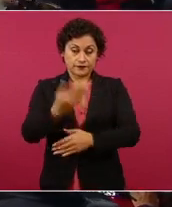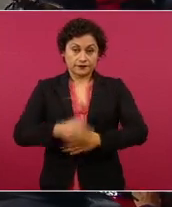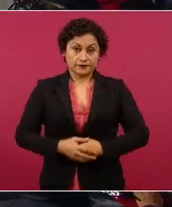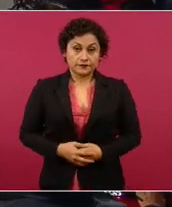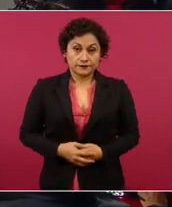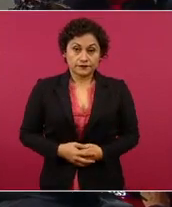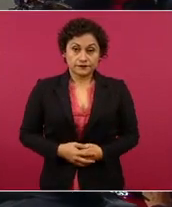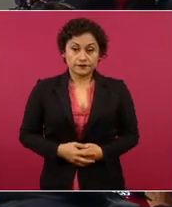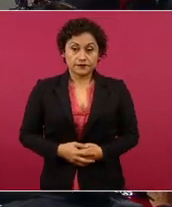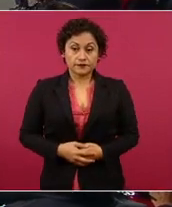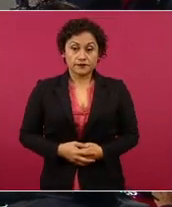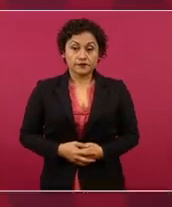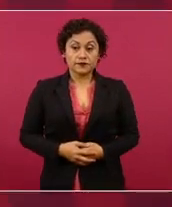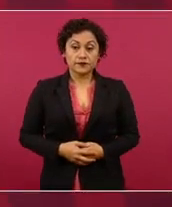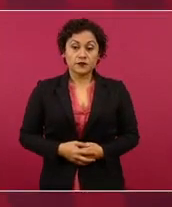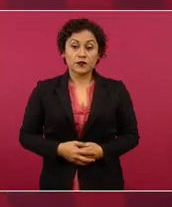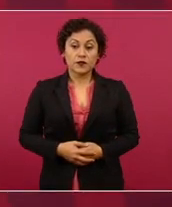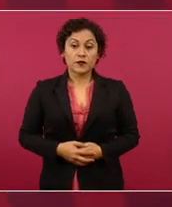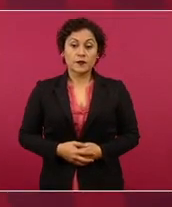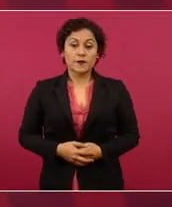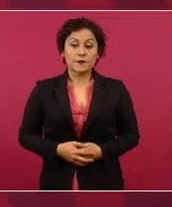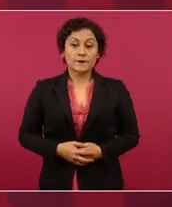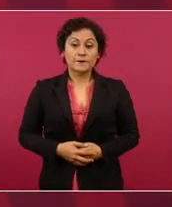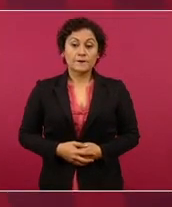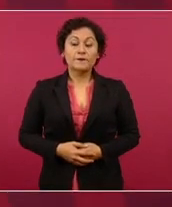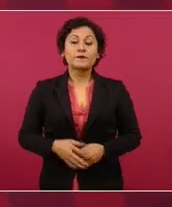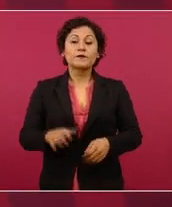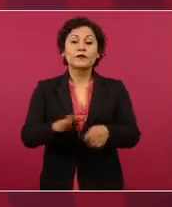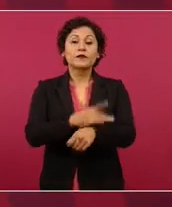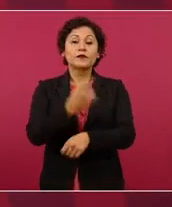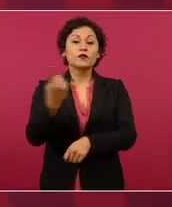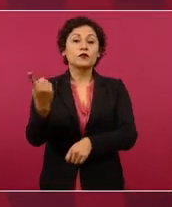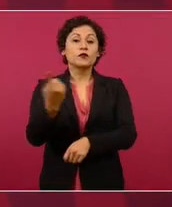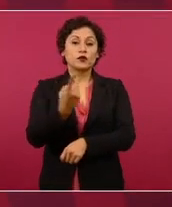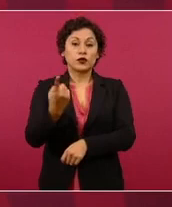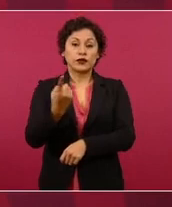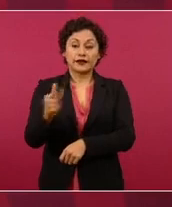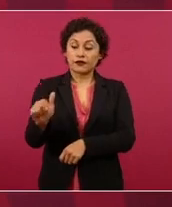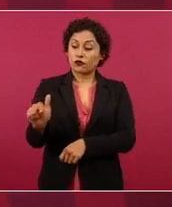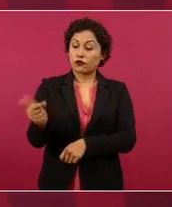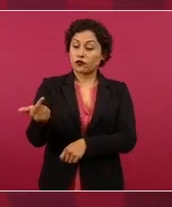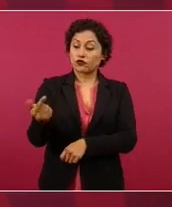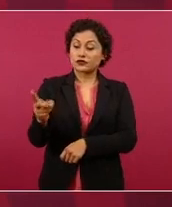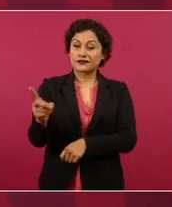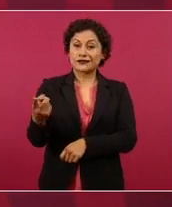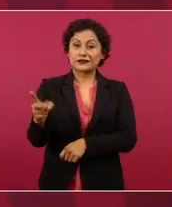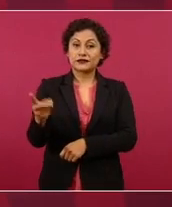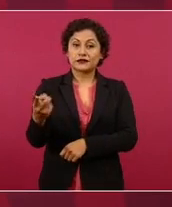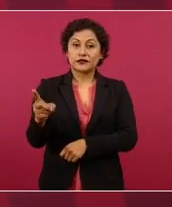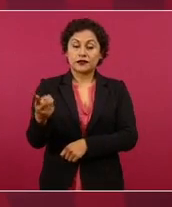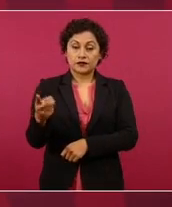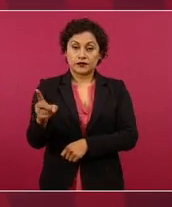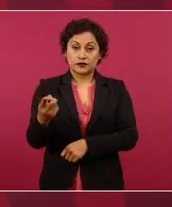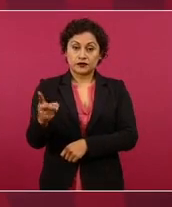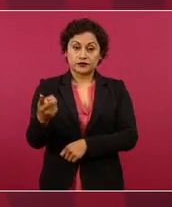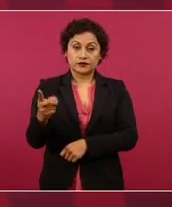porque el día 12 de diciembre del